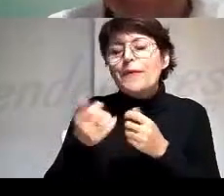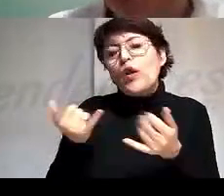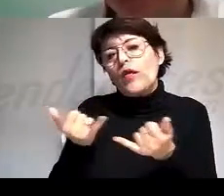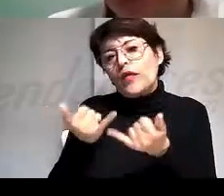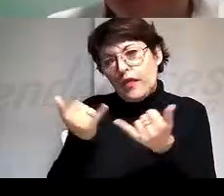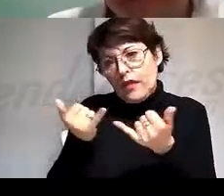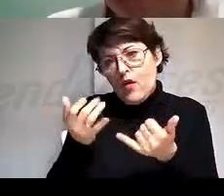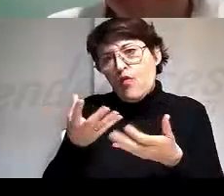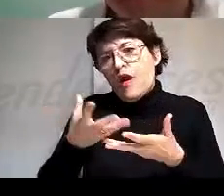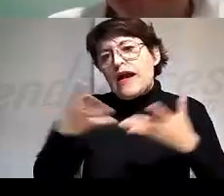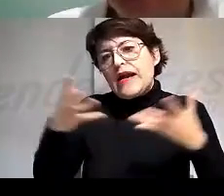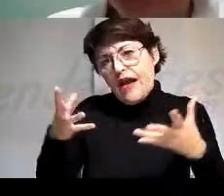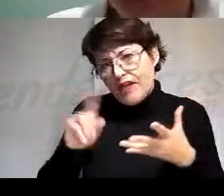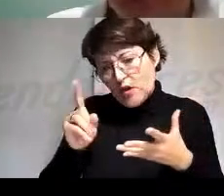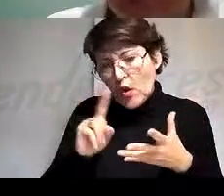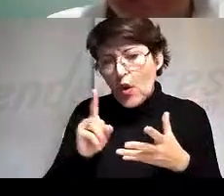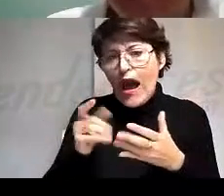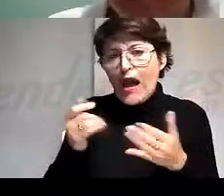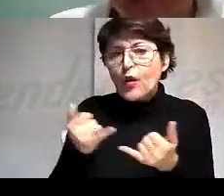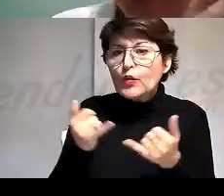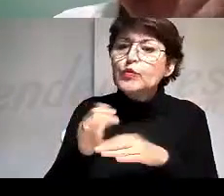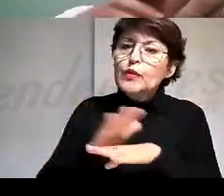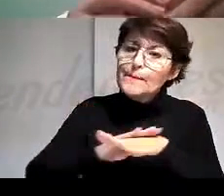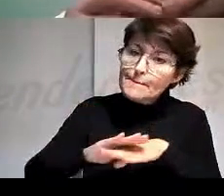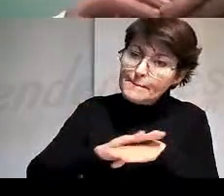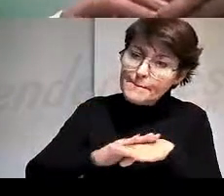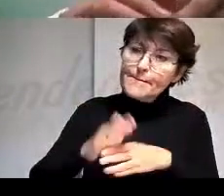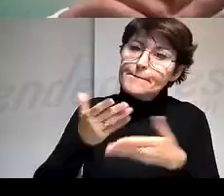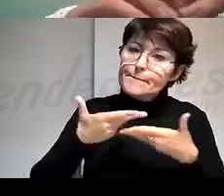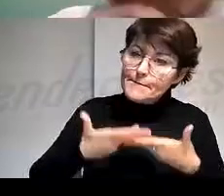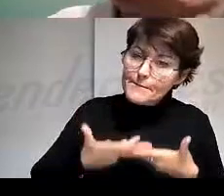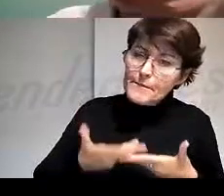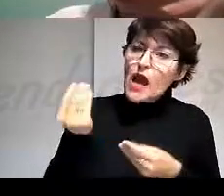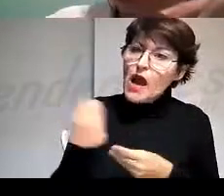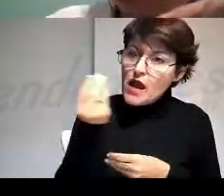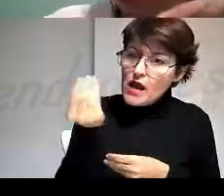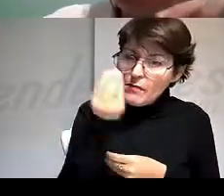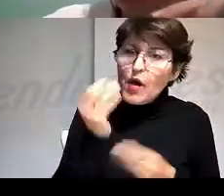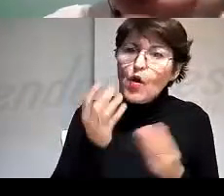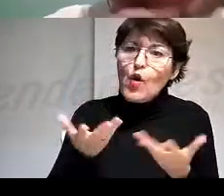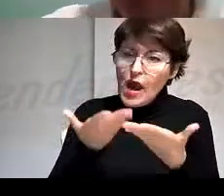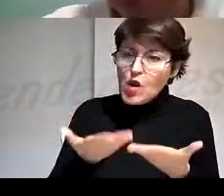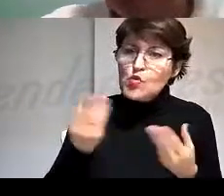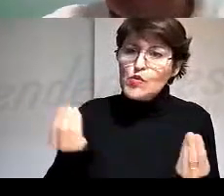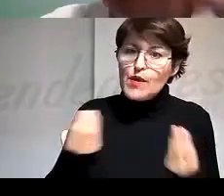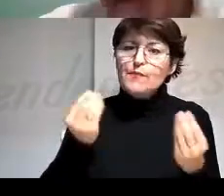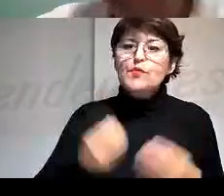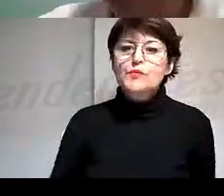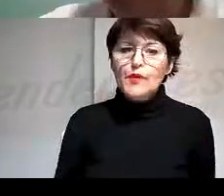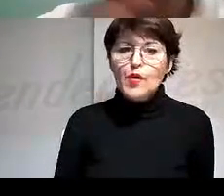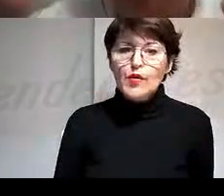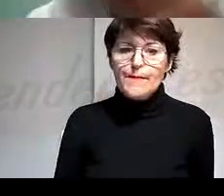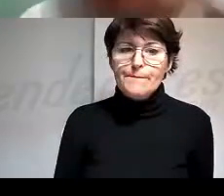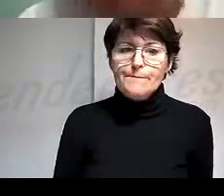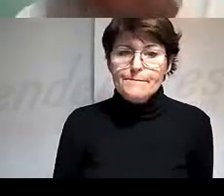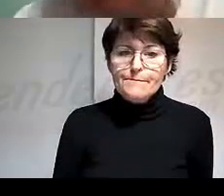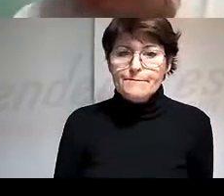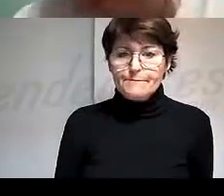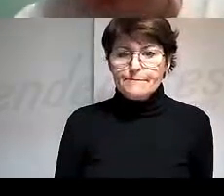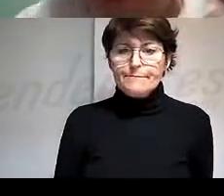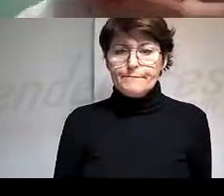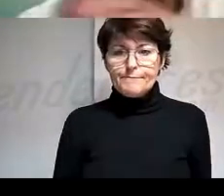Evidentemente, si tú tienes una rotura de ligamentos o una rotura fibrilar importante, simplemente con esta crema no vamos a... Tenéis